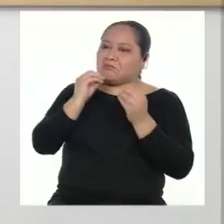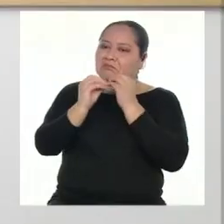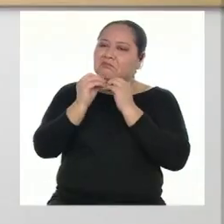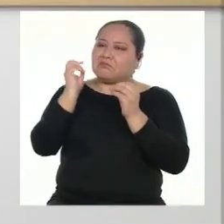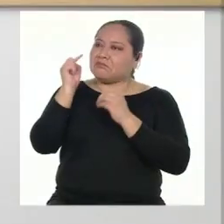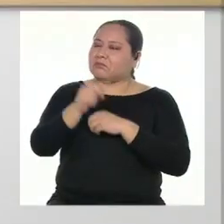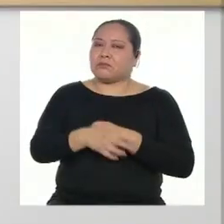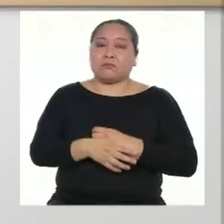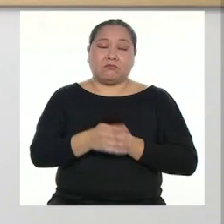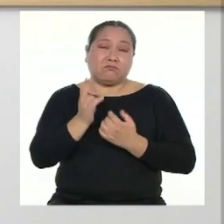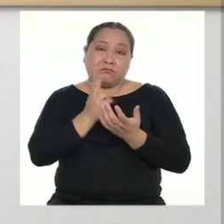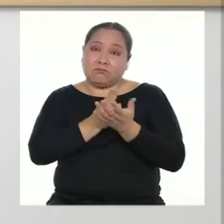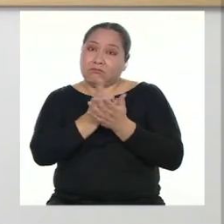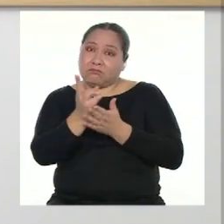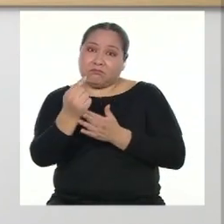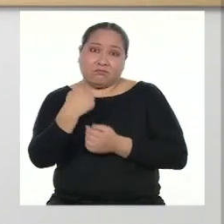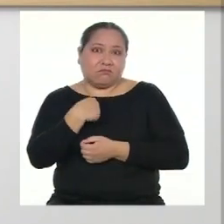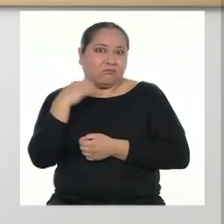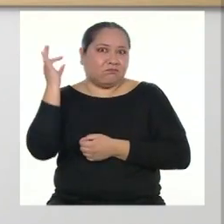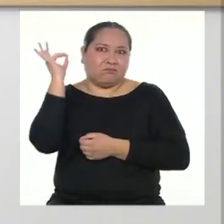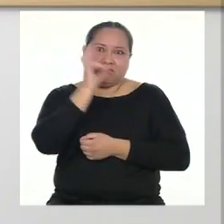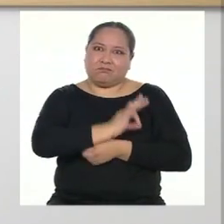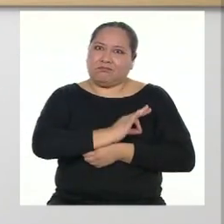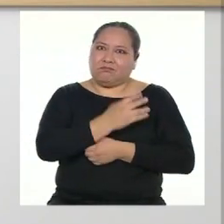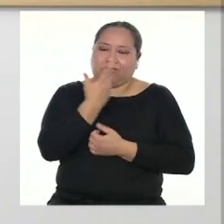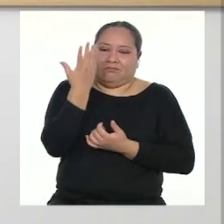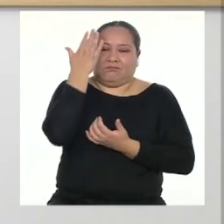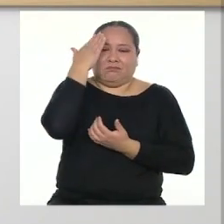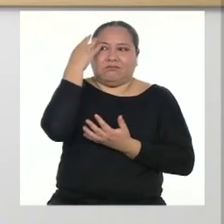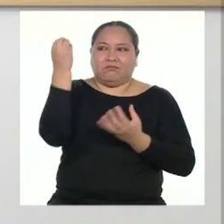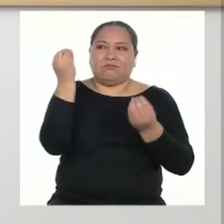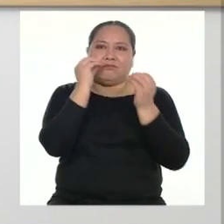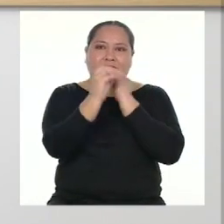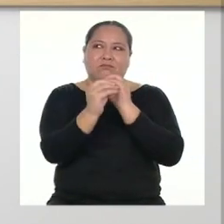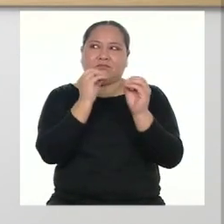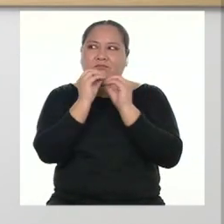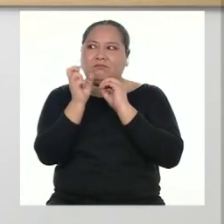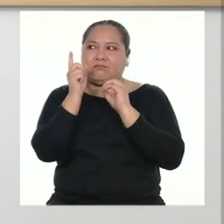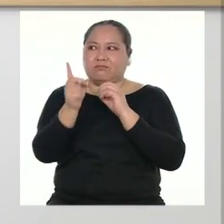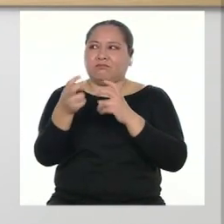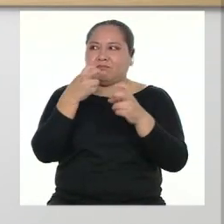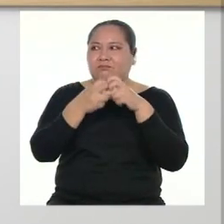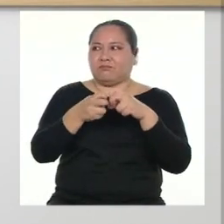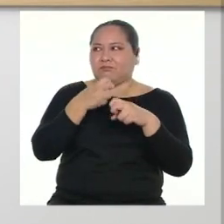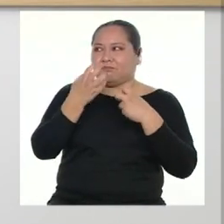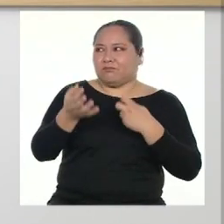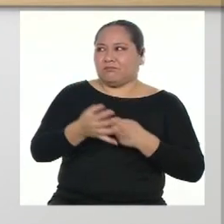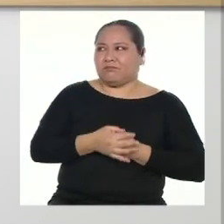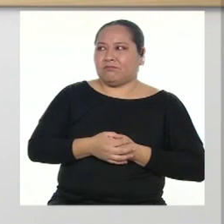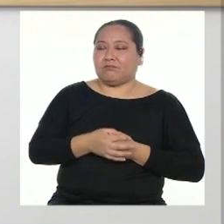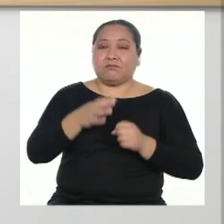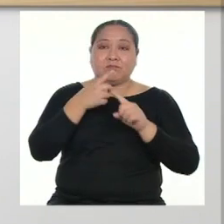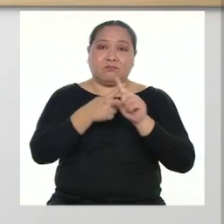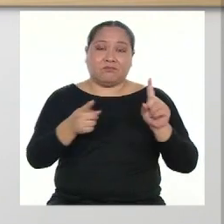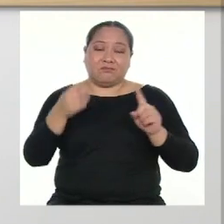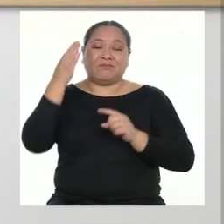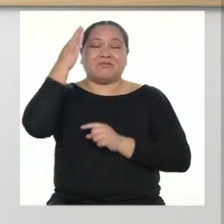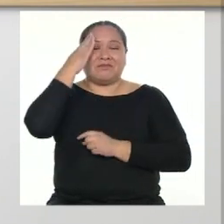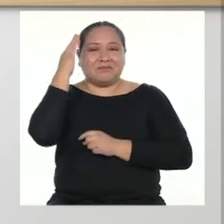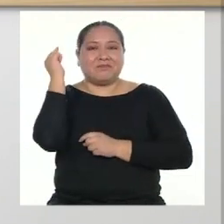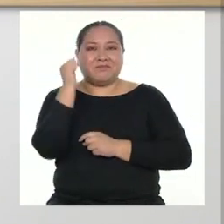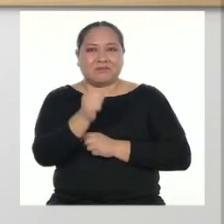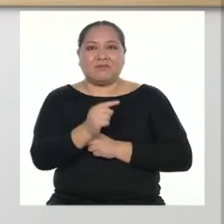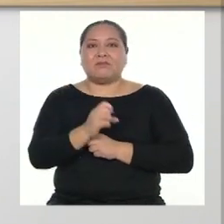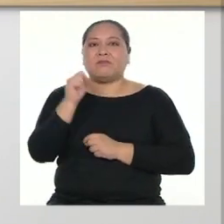así. Honestamente, yo tampoco sé muy bien cómo solucionar algo tan complicado. Pero estoy segura de